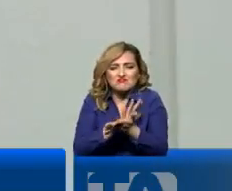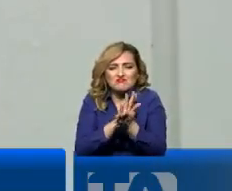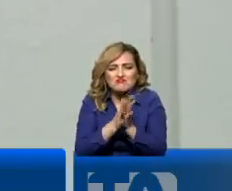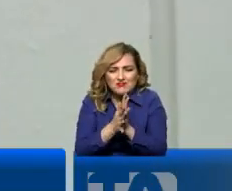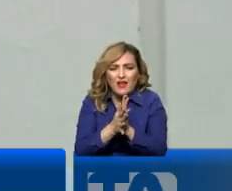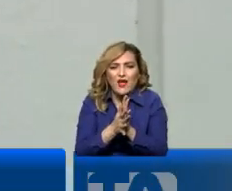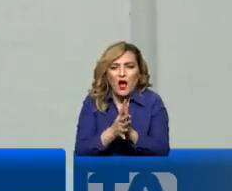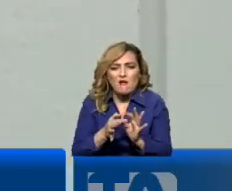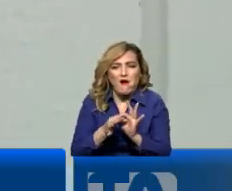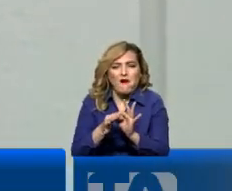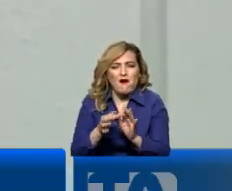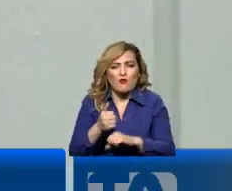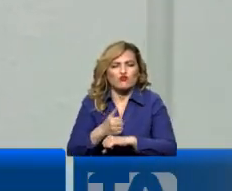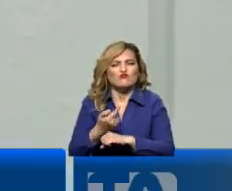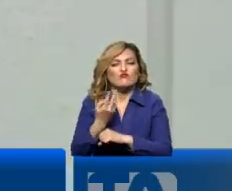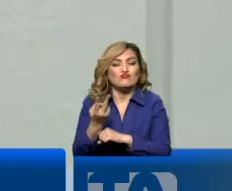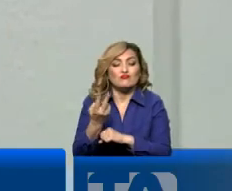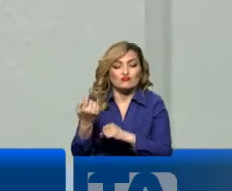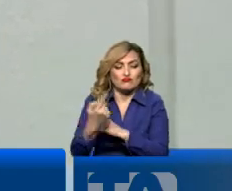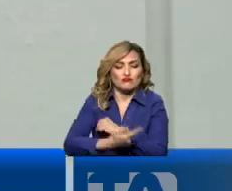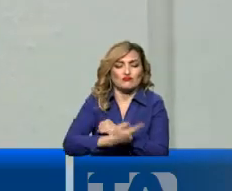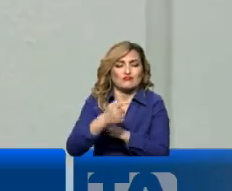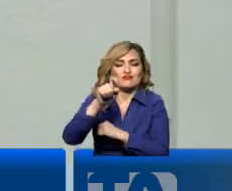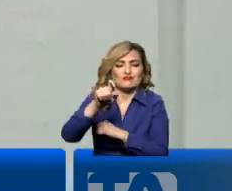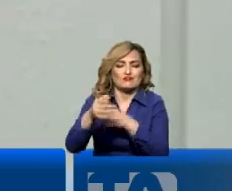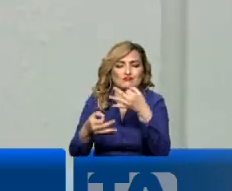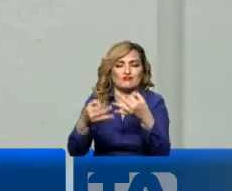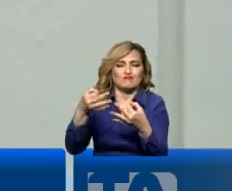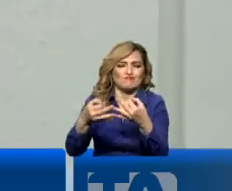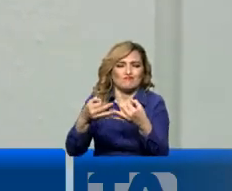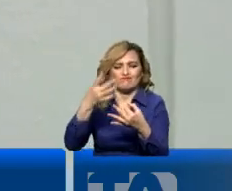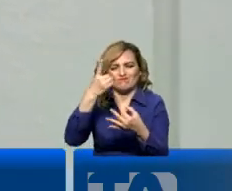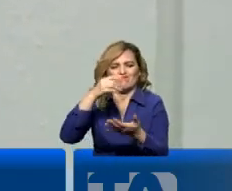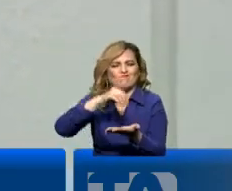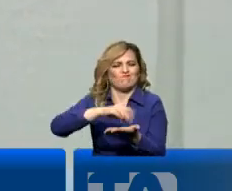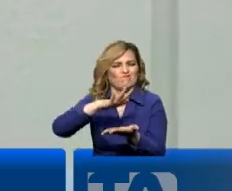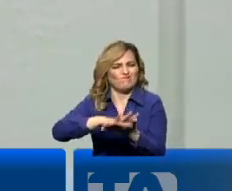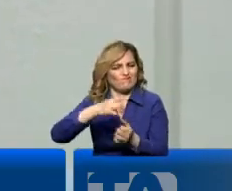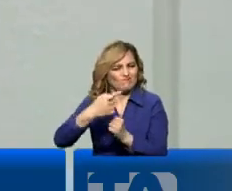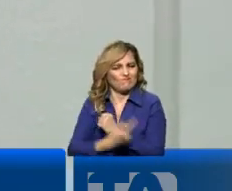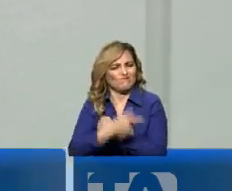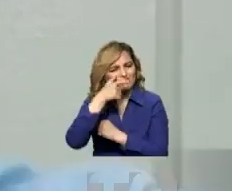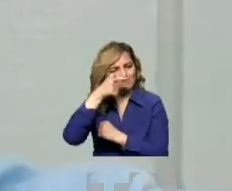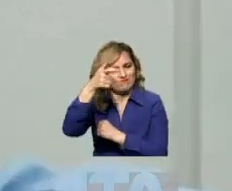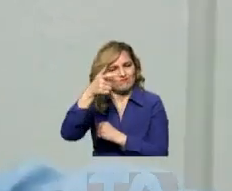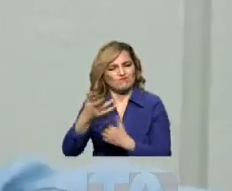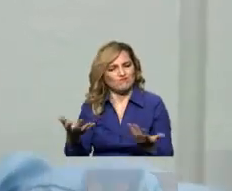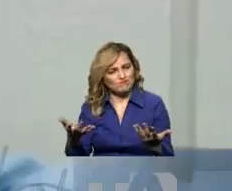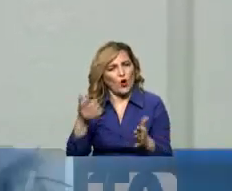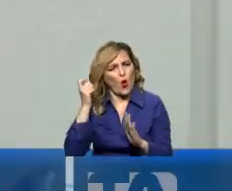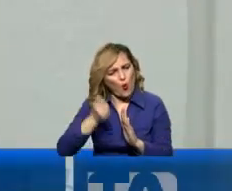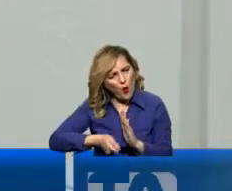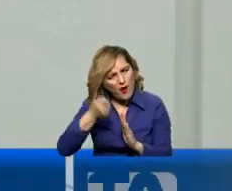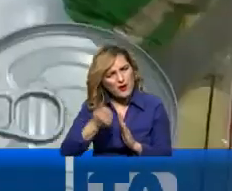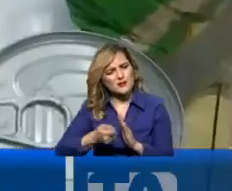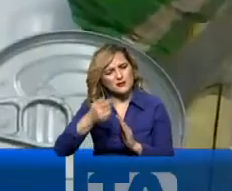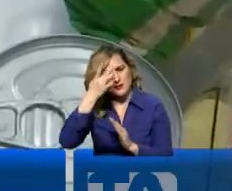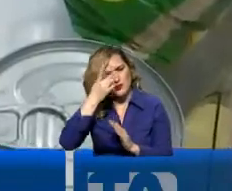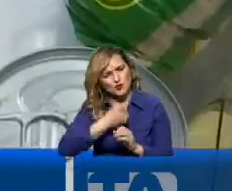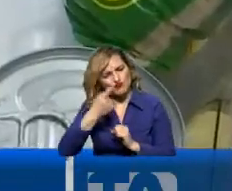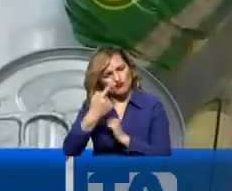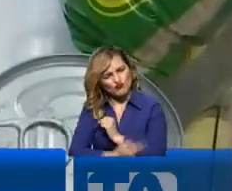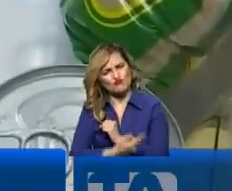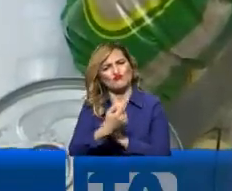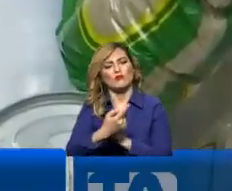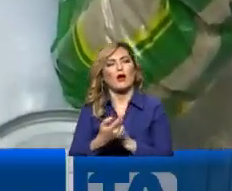delitos. Lo que necesitamos es que la justicia actúe, que la fiscalía actúe, que los jueces sentencien. Sin